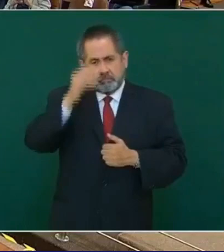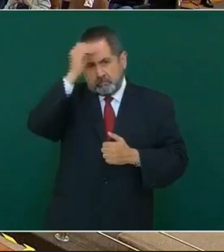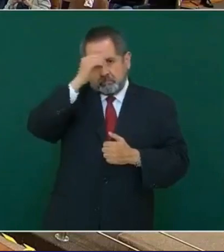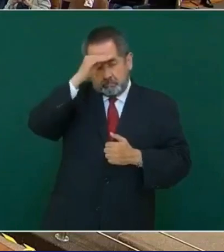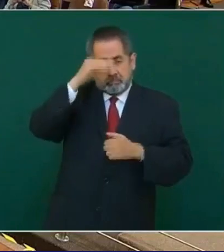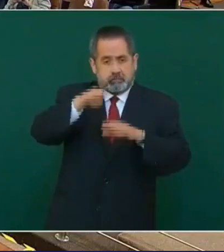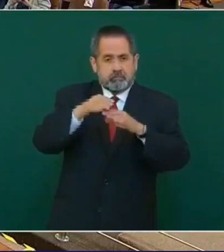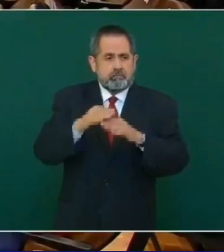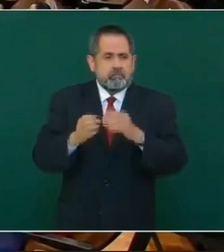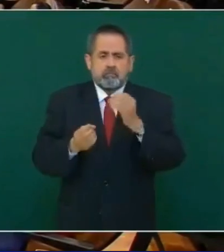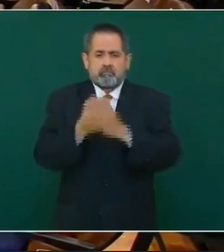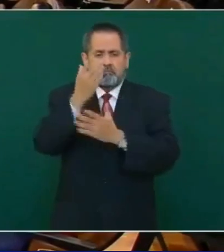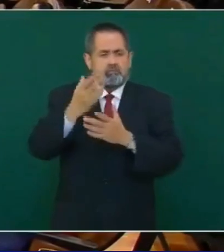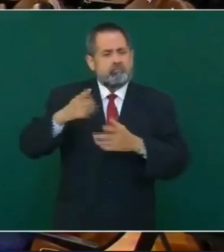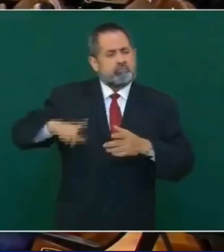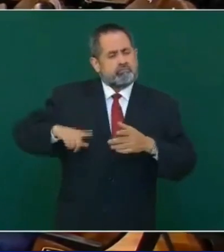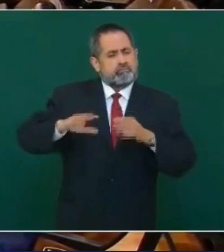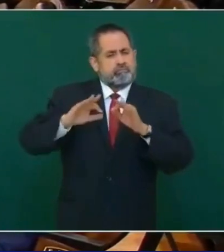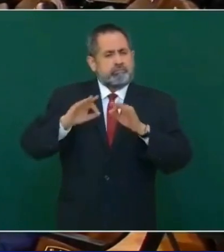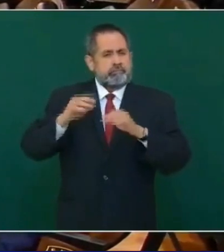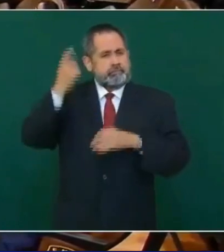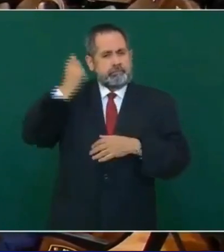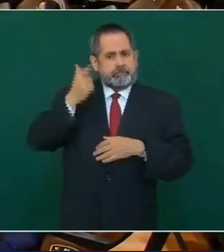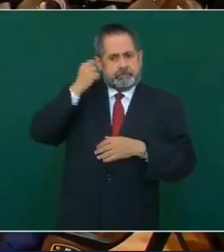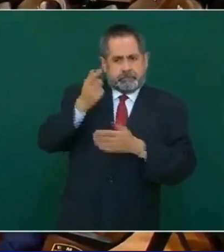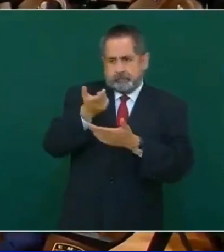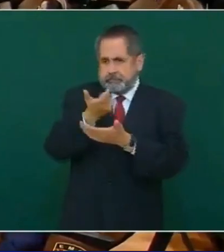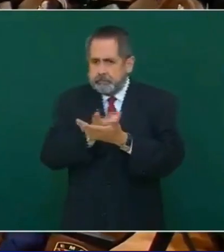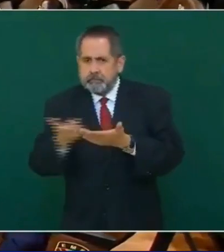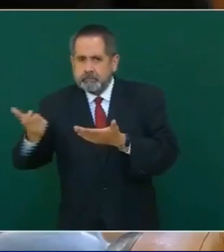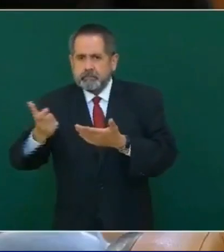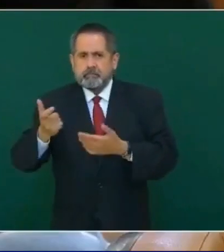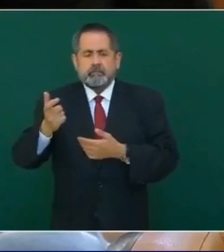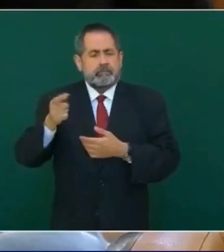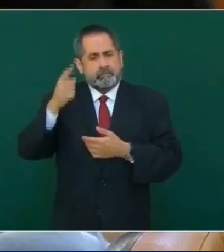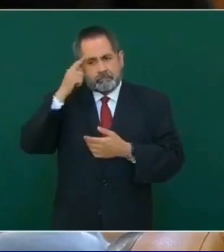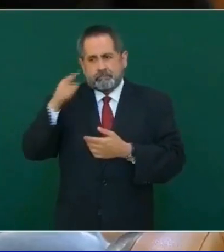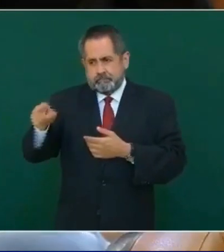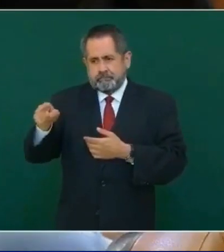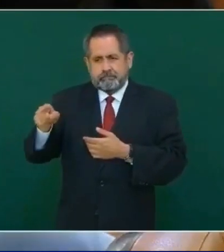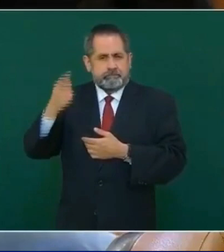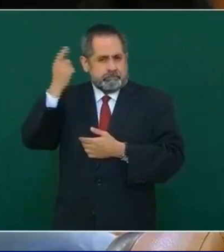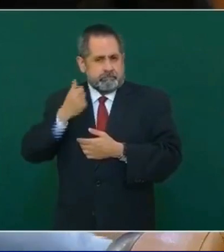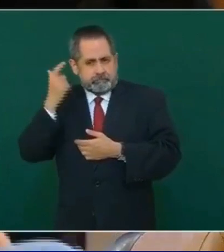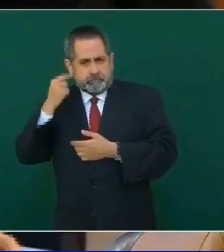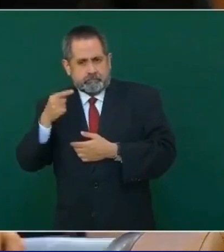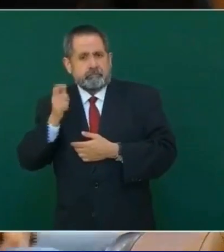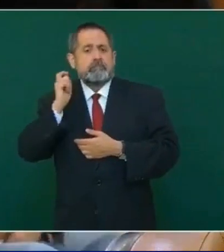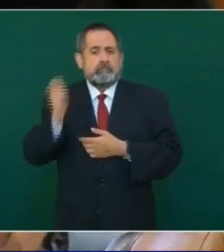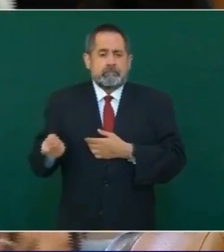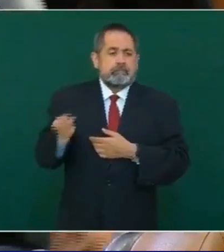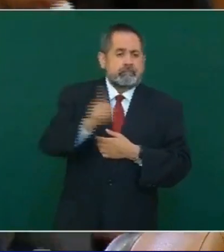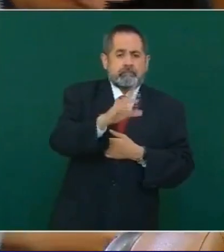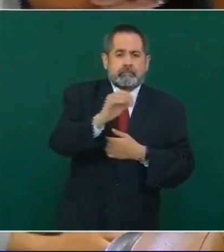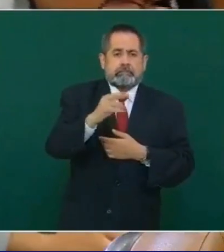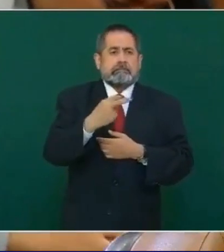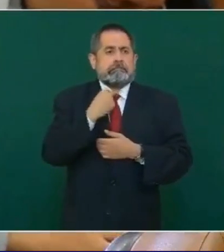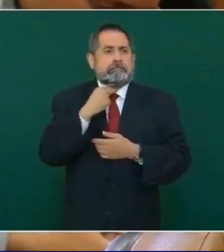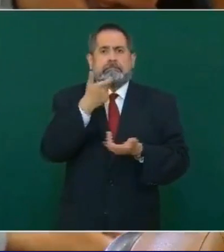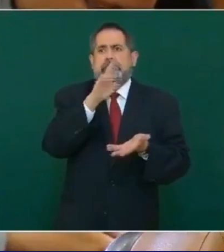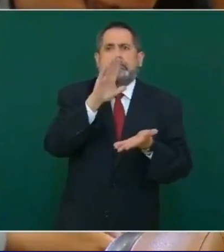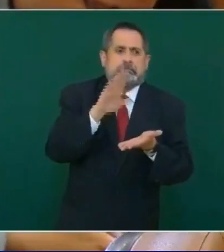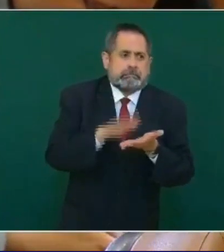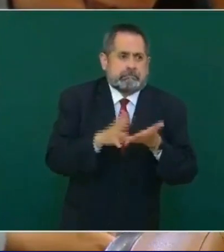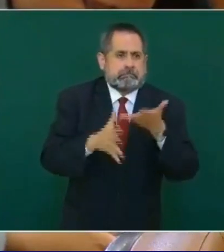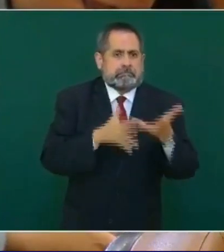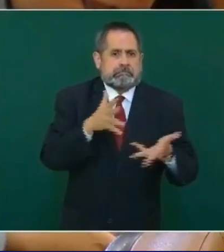de vista, este nuevo régimen de pensiones en la CFE está ahorcando las finanzas de la empresa y, por lo tanto, reduciendo